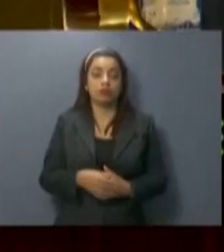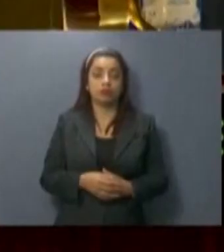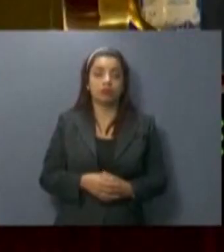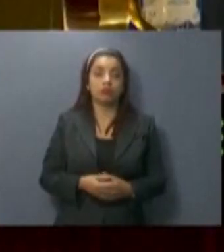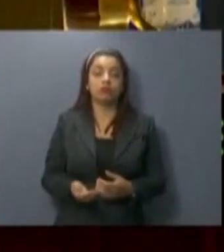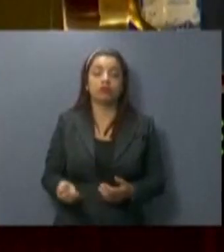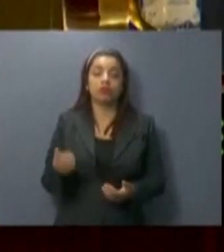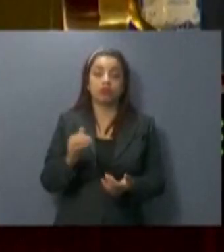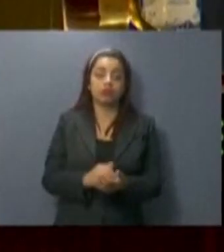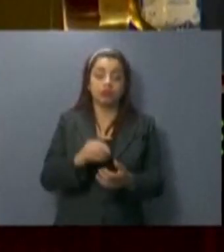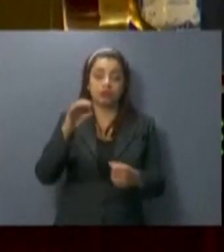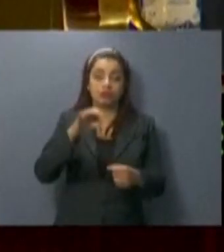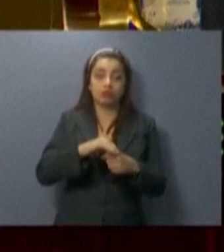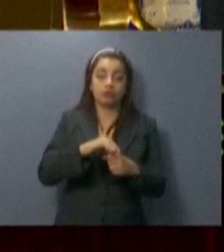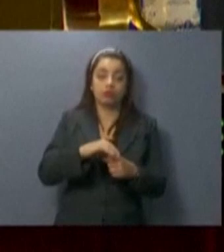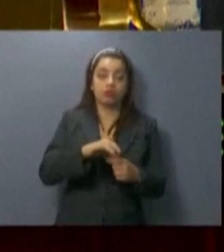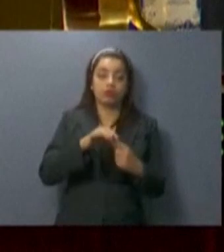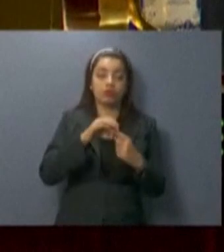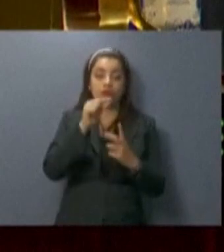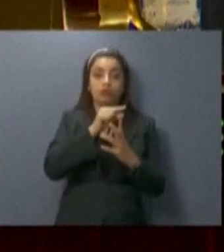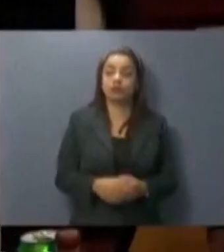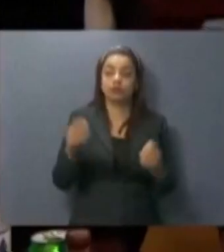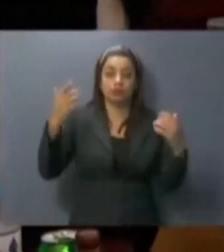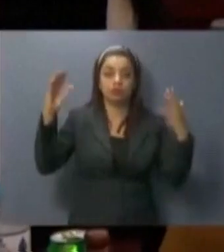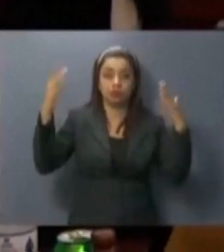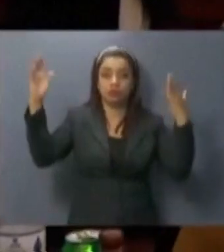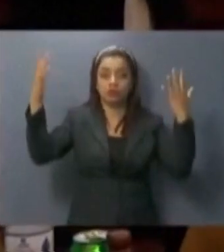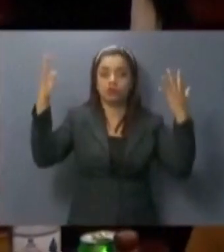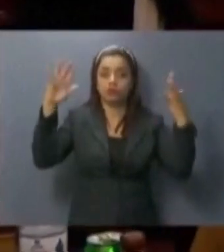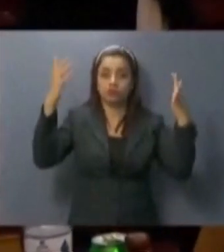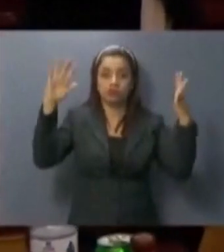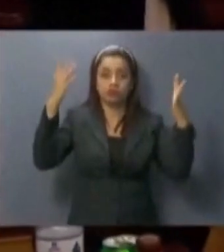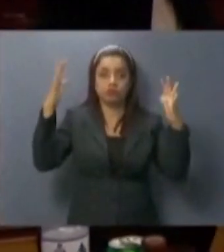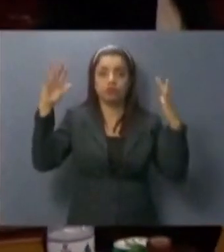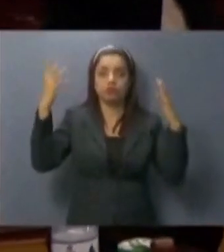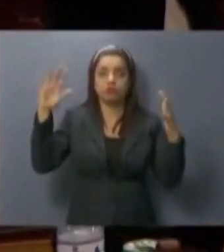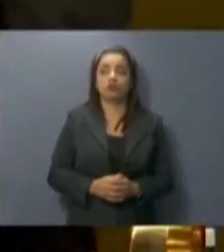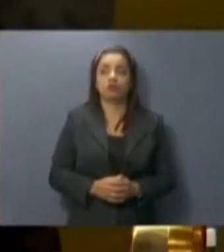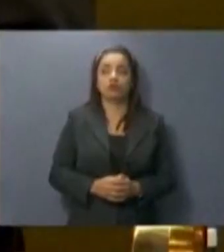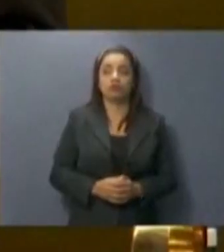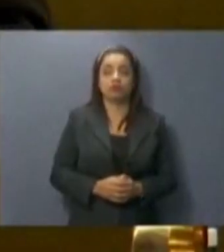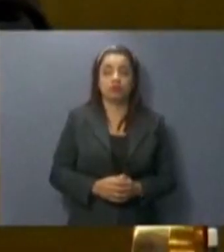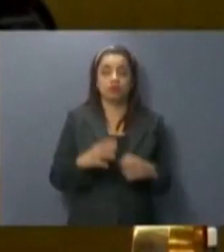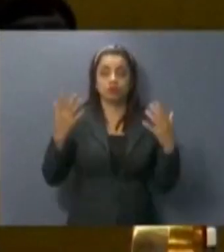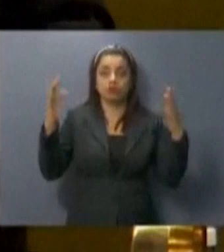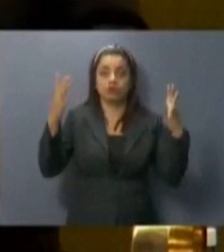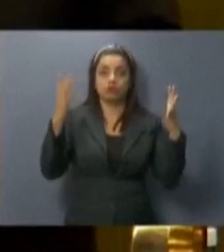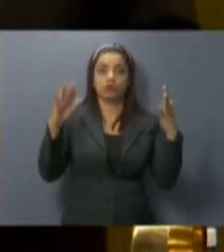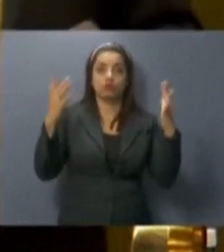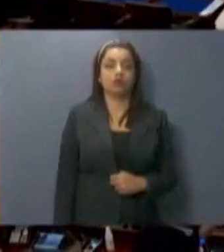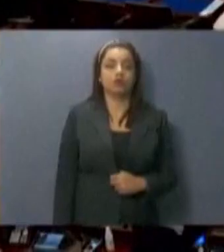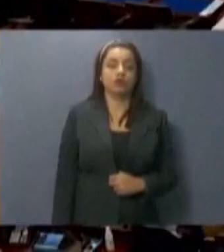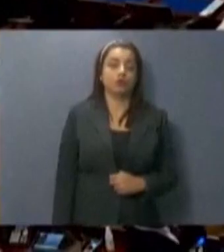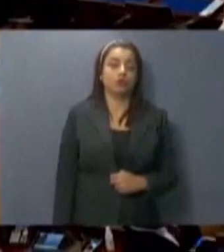bajo las riendas del oficialismo destituyera el sábado al fiscal general del país y a magistrados de la sala constitucional de la corte suprema